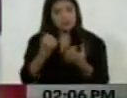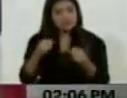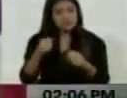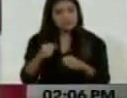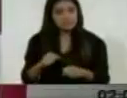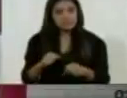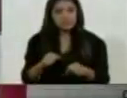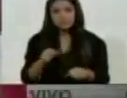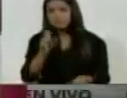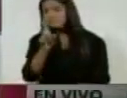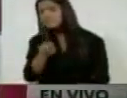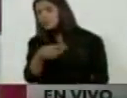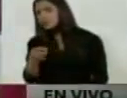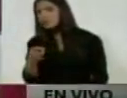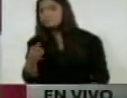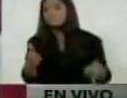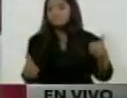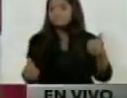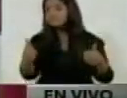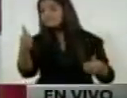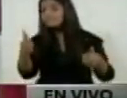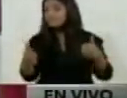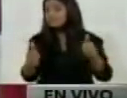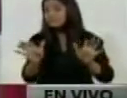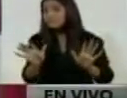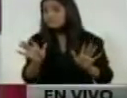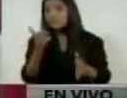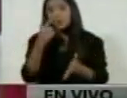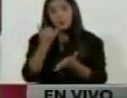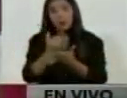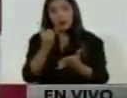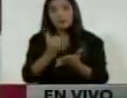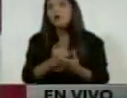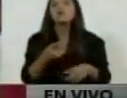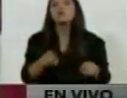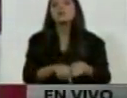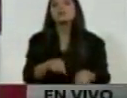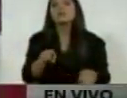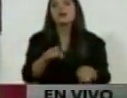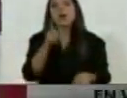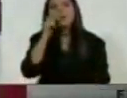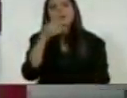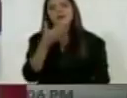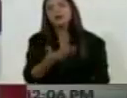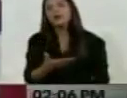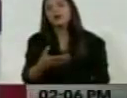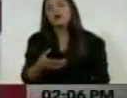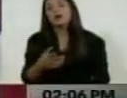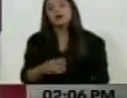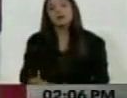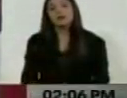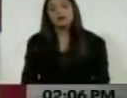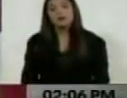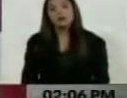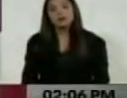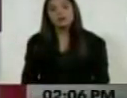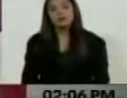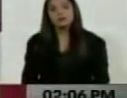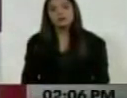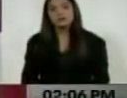es o no es. Como decía Shakespeare, ¿no? To be and not